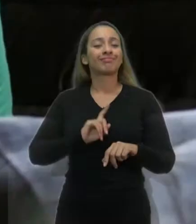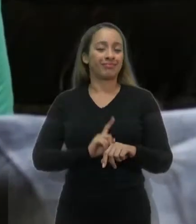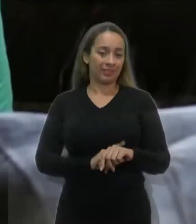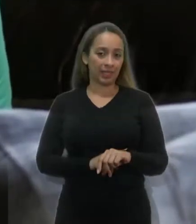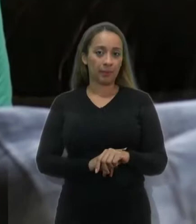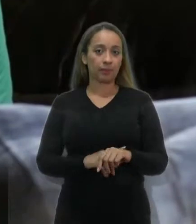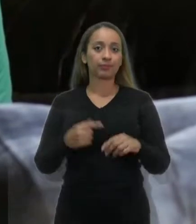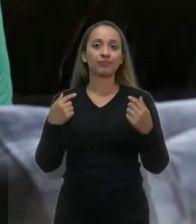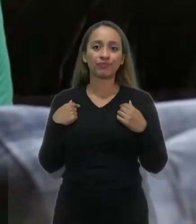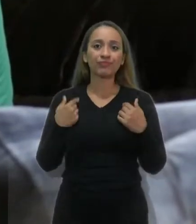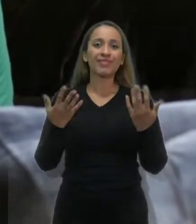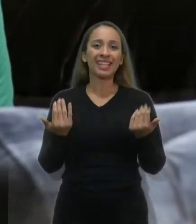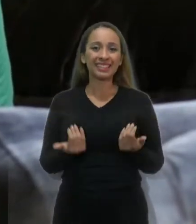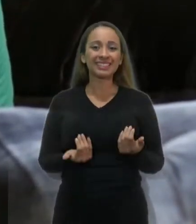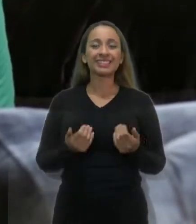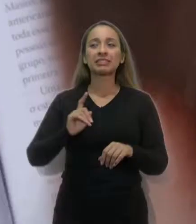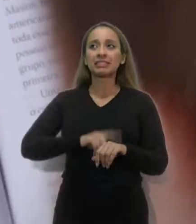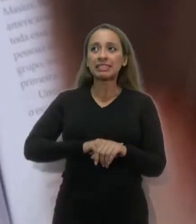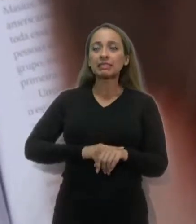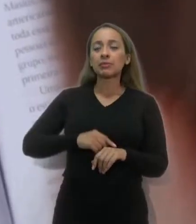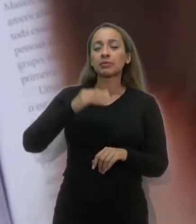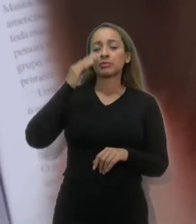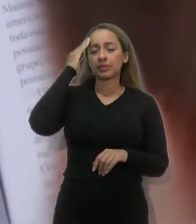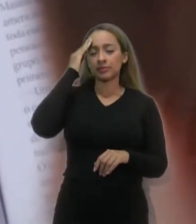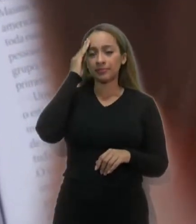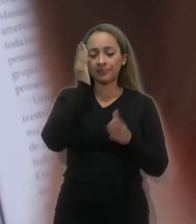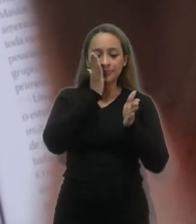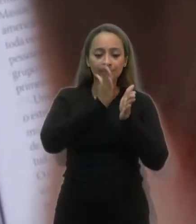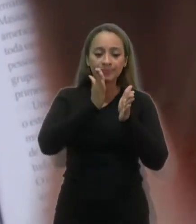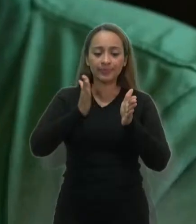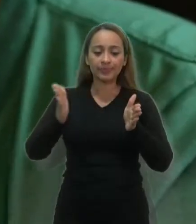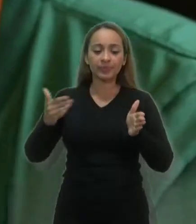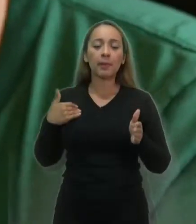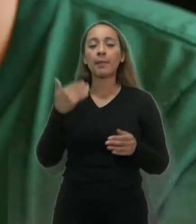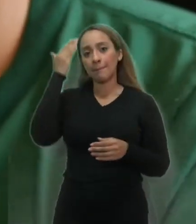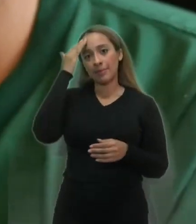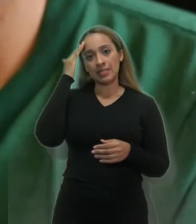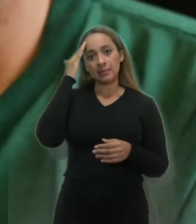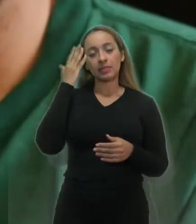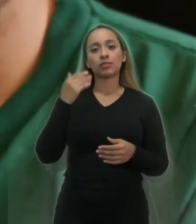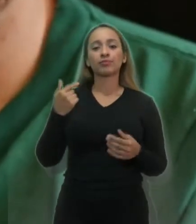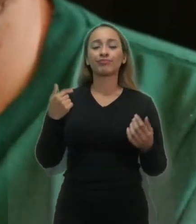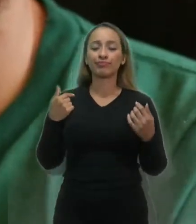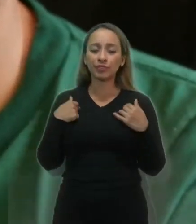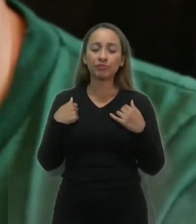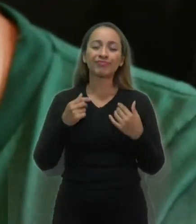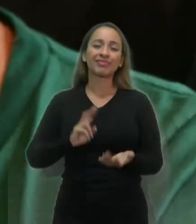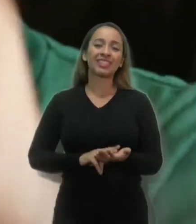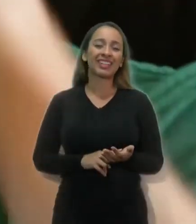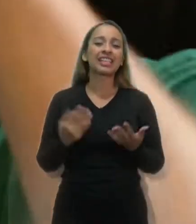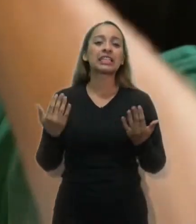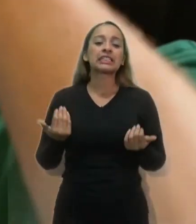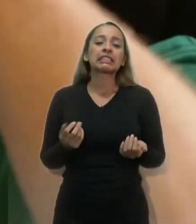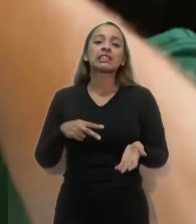Necesitaba tiempo para reflexionar y organizar mis pensamientos. Lo que yo realmente necesitaba era esperanza.